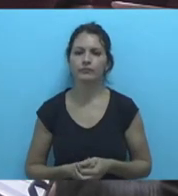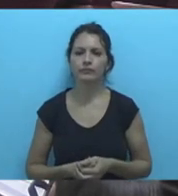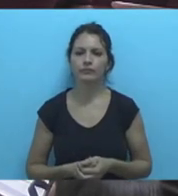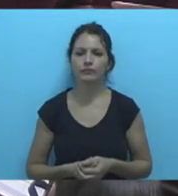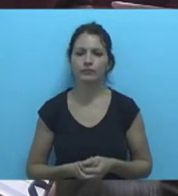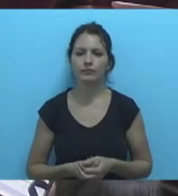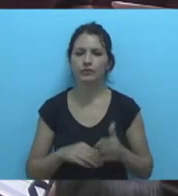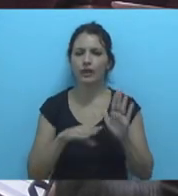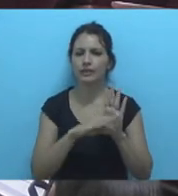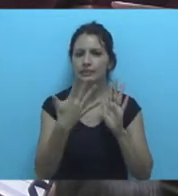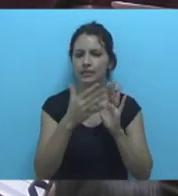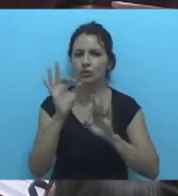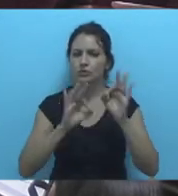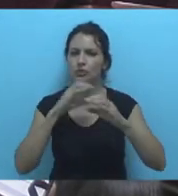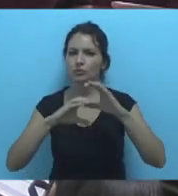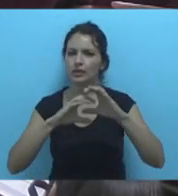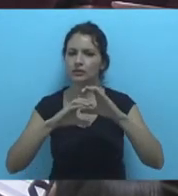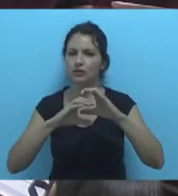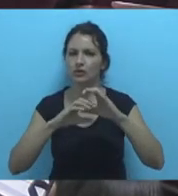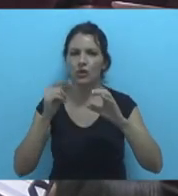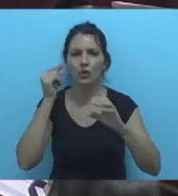Punto número 5 es el proyecto de comunicación